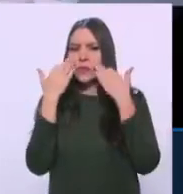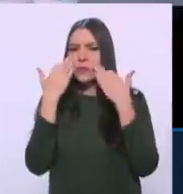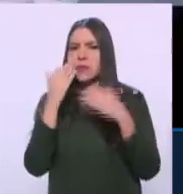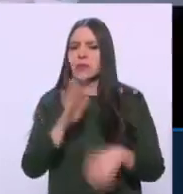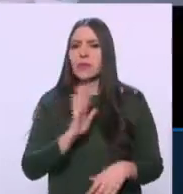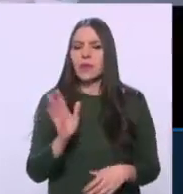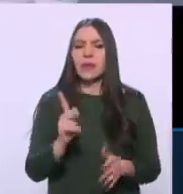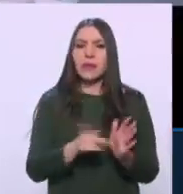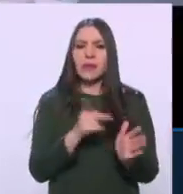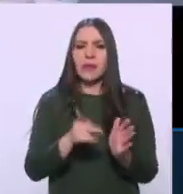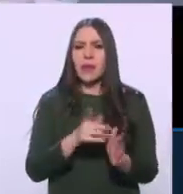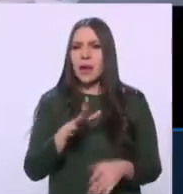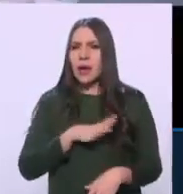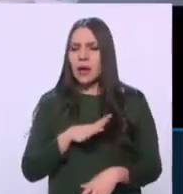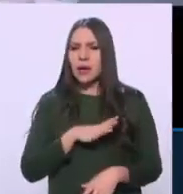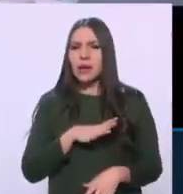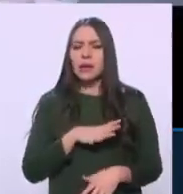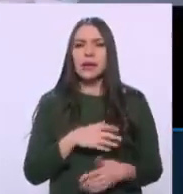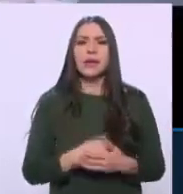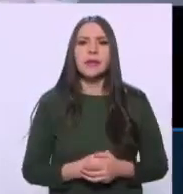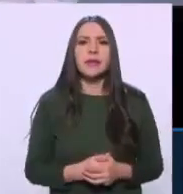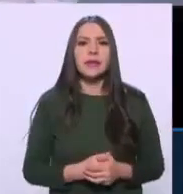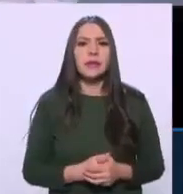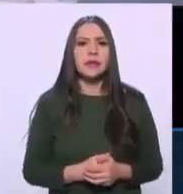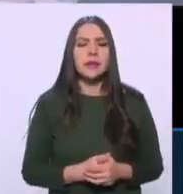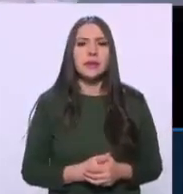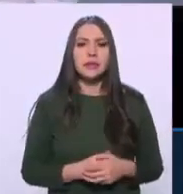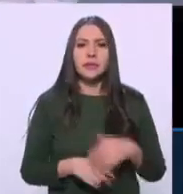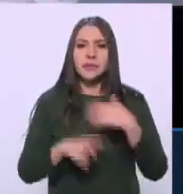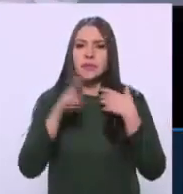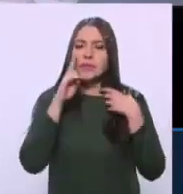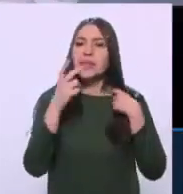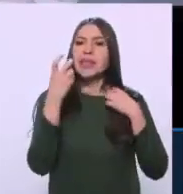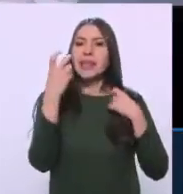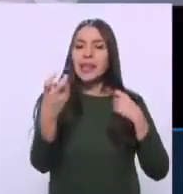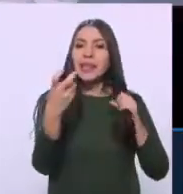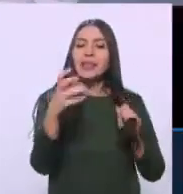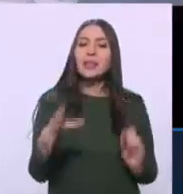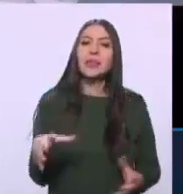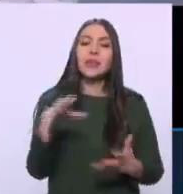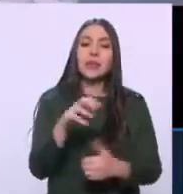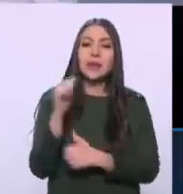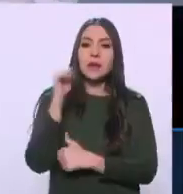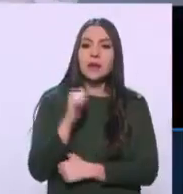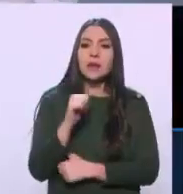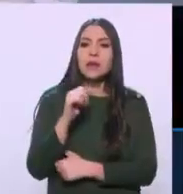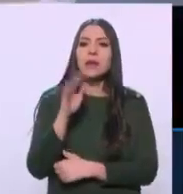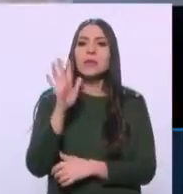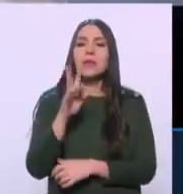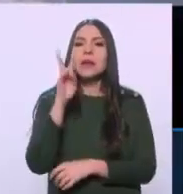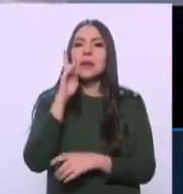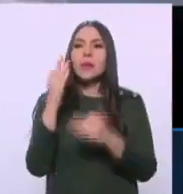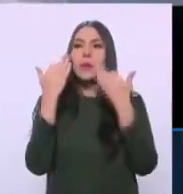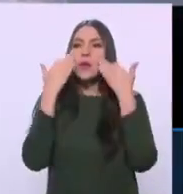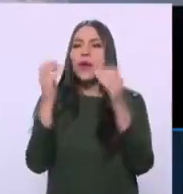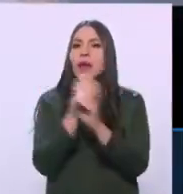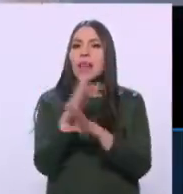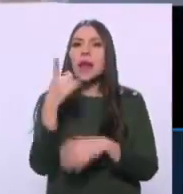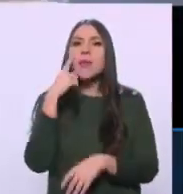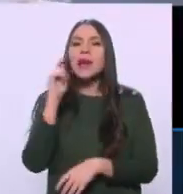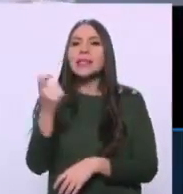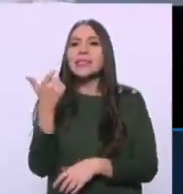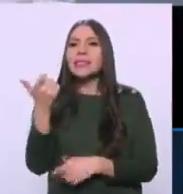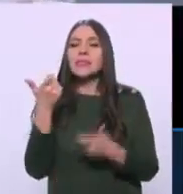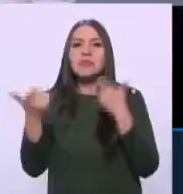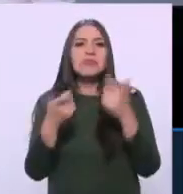ciertas situaciones que estas figuras propician la opacidad. Sin embargo, nos parece que son útiles, y